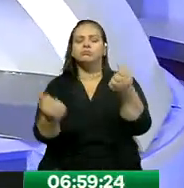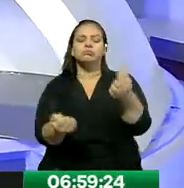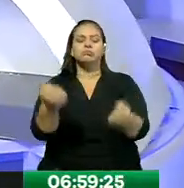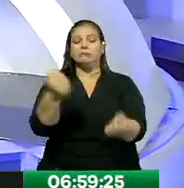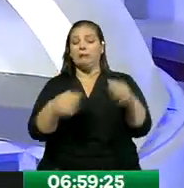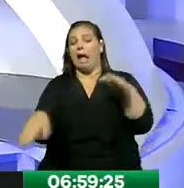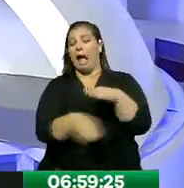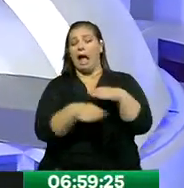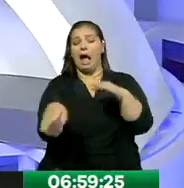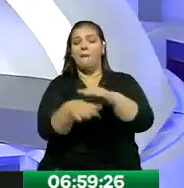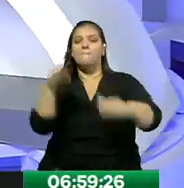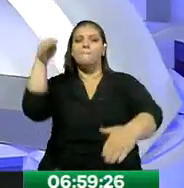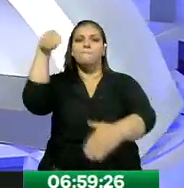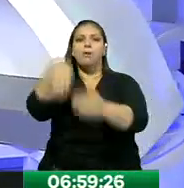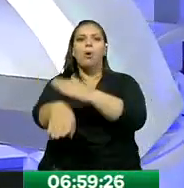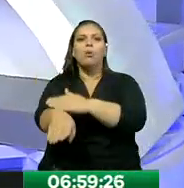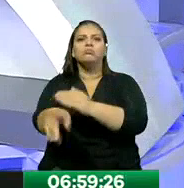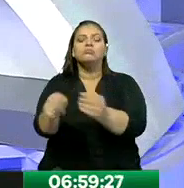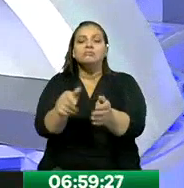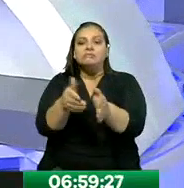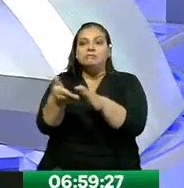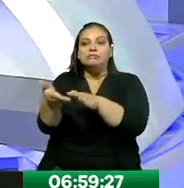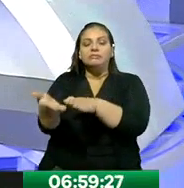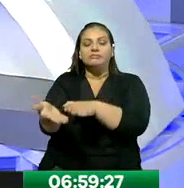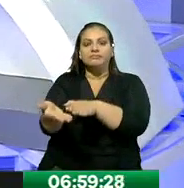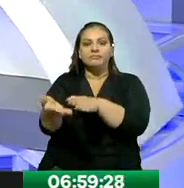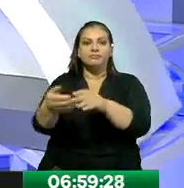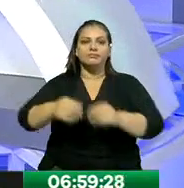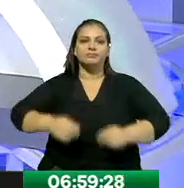se produjo muy cerca de aquí, en el Cantón Durán.